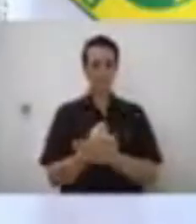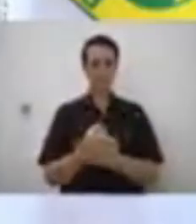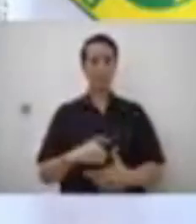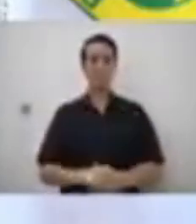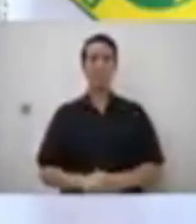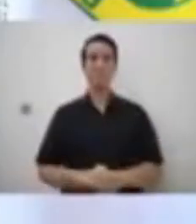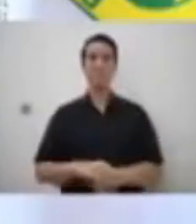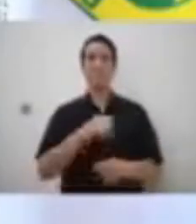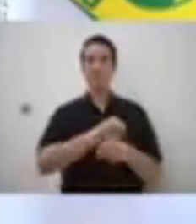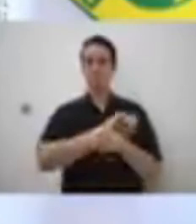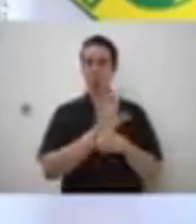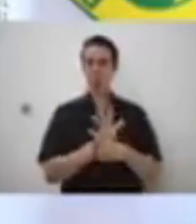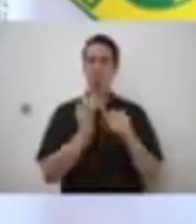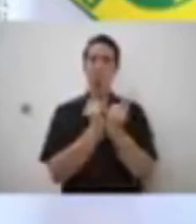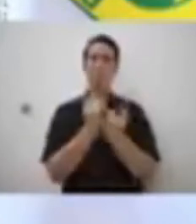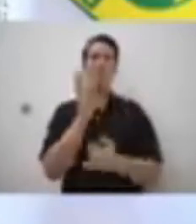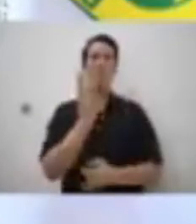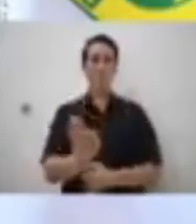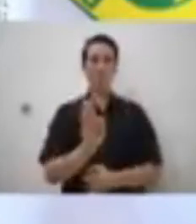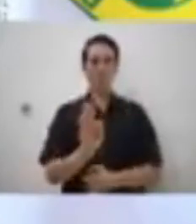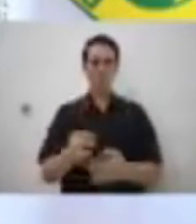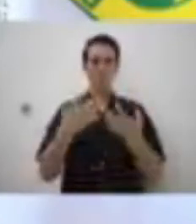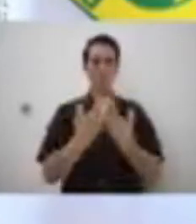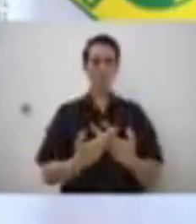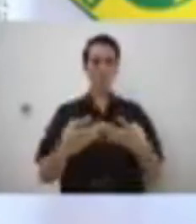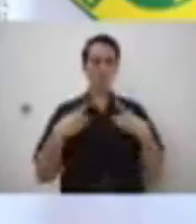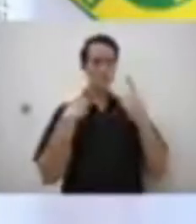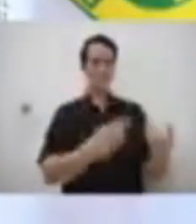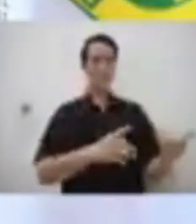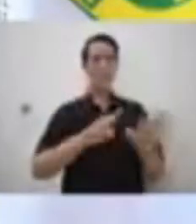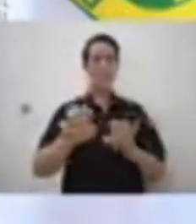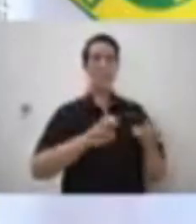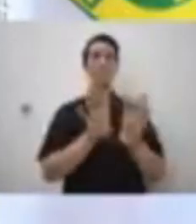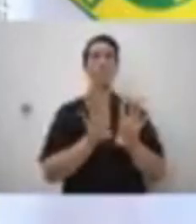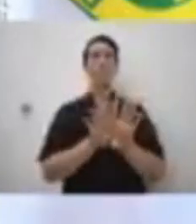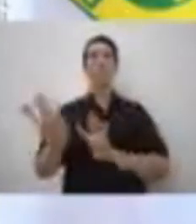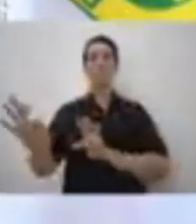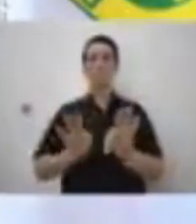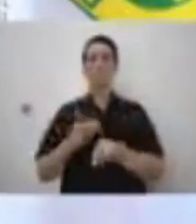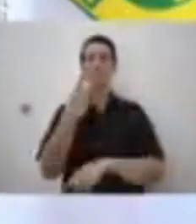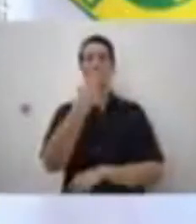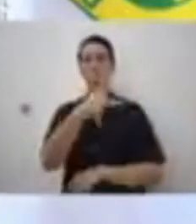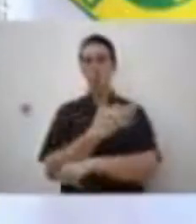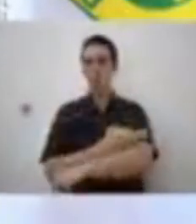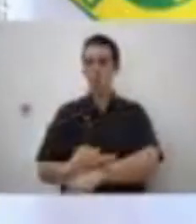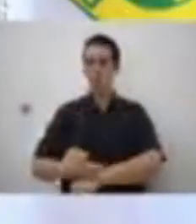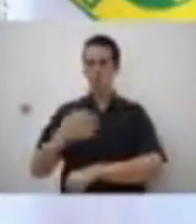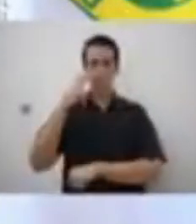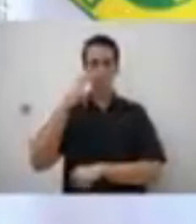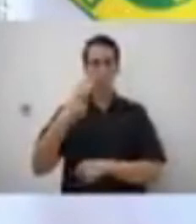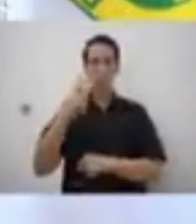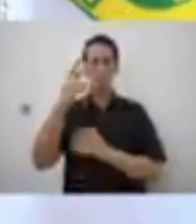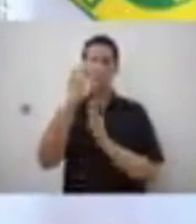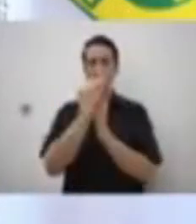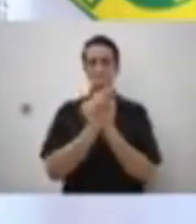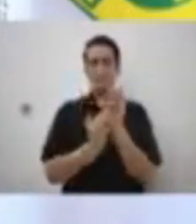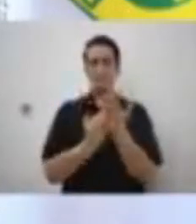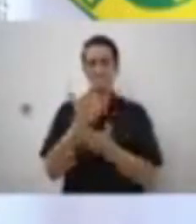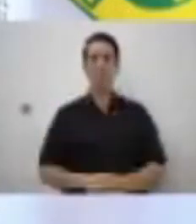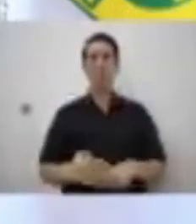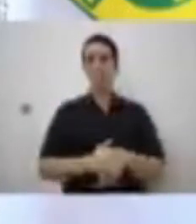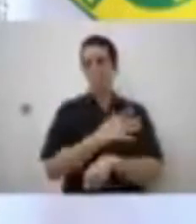El coronavirus está afectando tanto a las empresas que generan empleos como a los trabajadores y sus familias que están viendo disminuidos sus